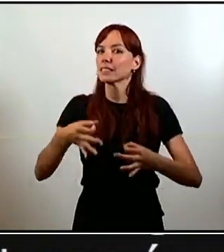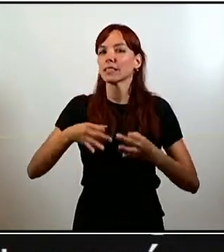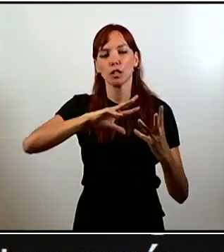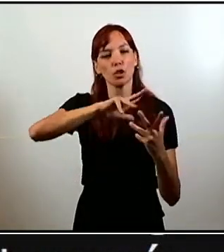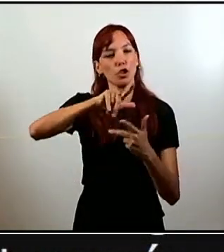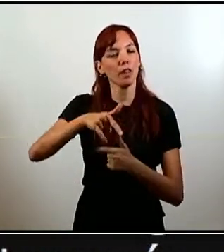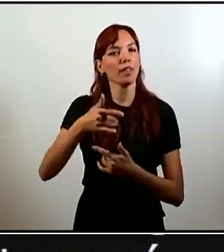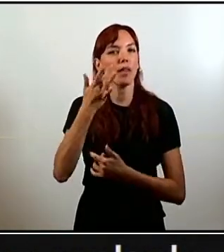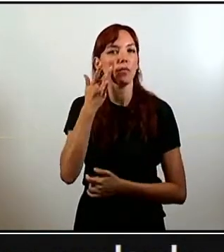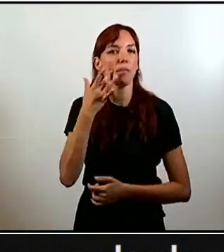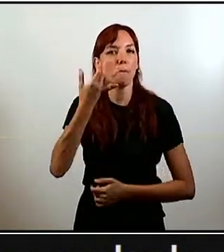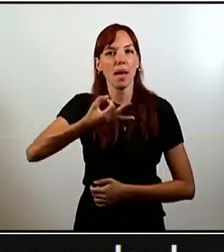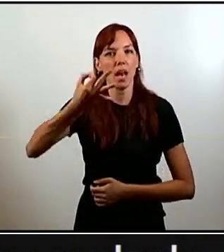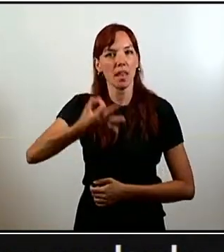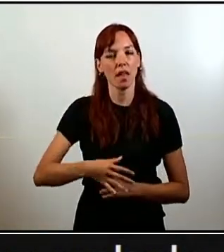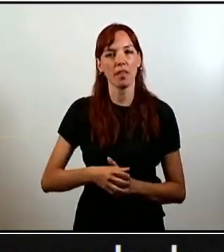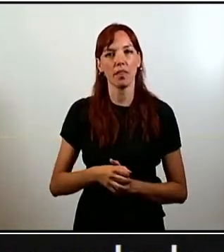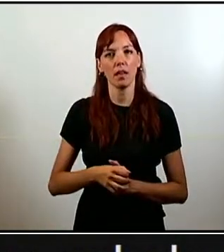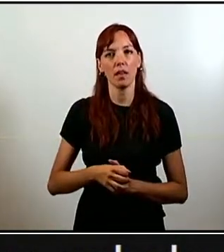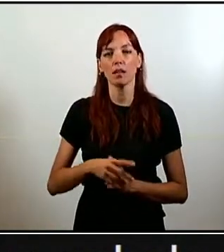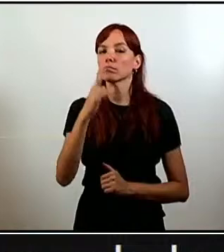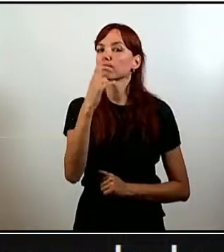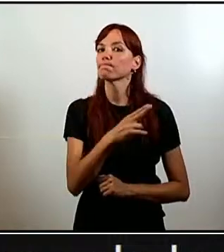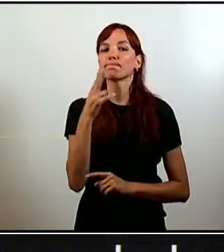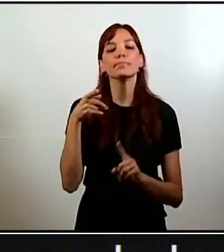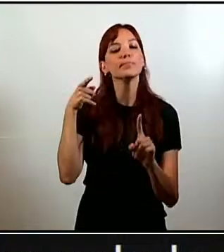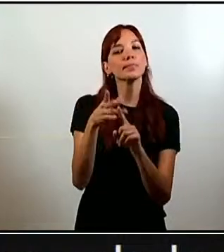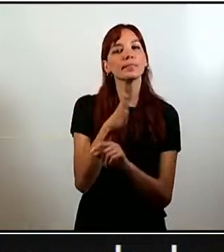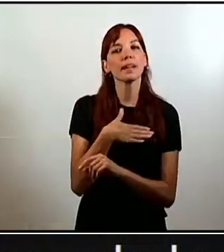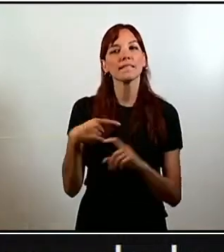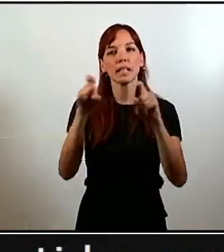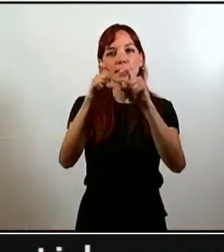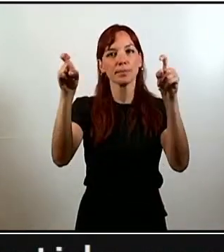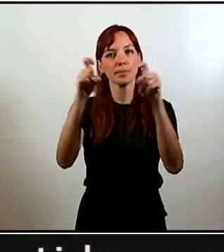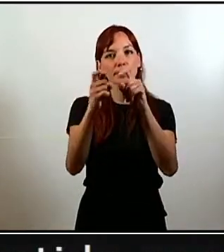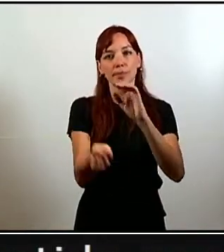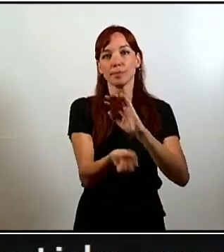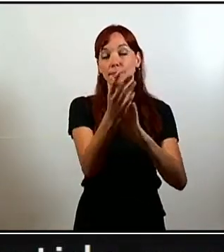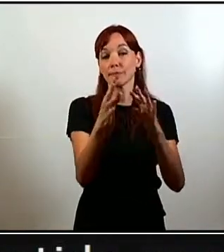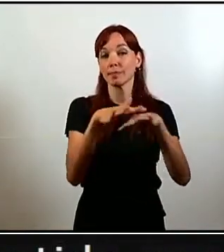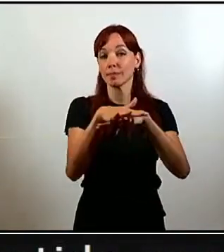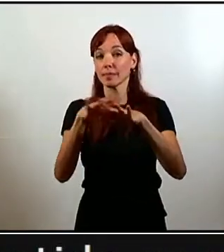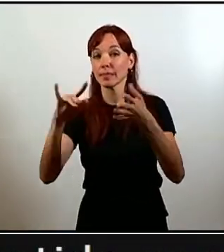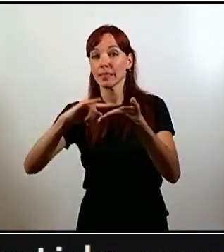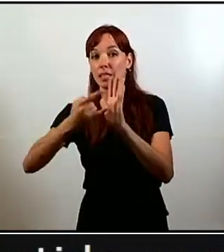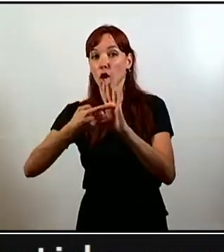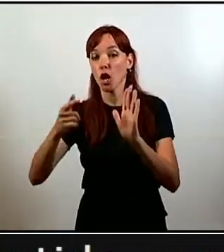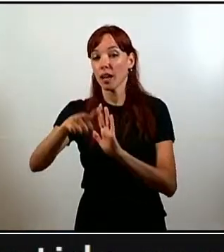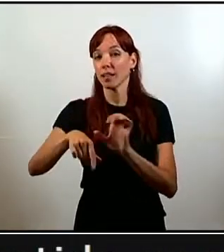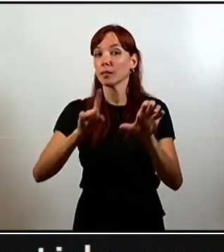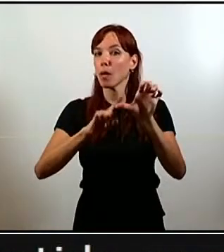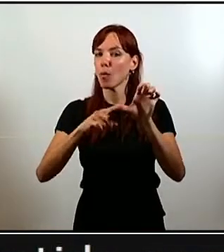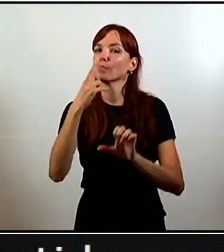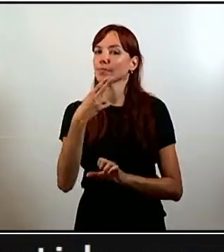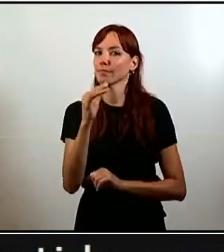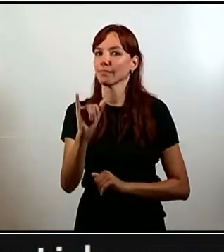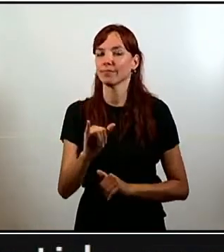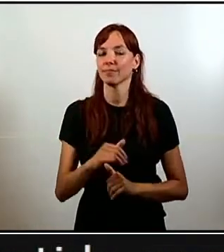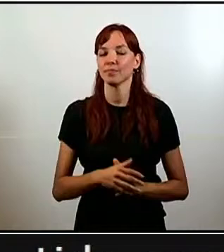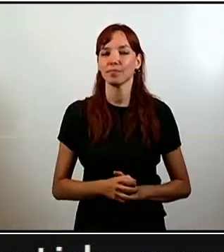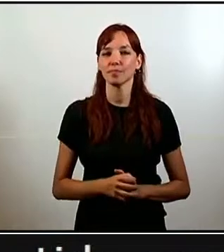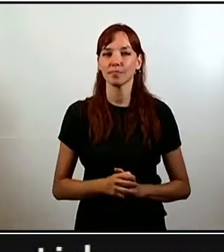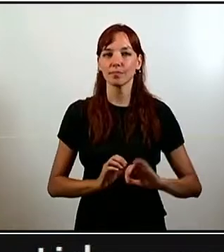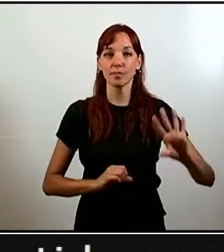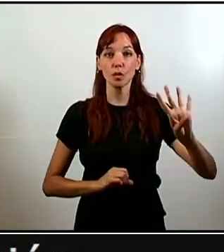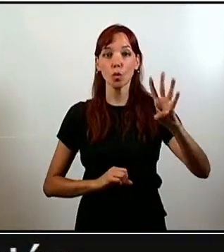la pluralidad, comprometido con el desarrollo empresarial y tecnológico de la región. La